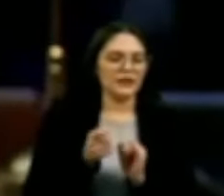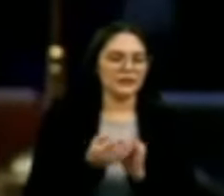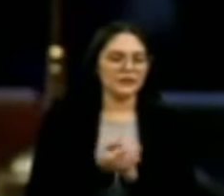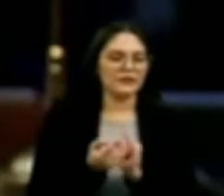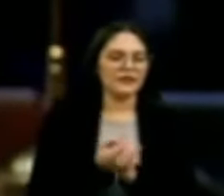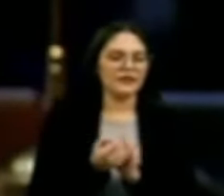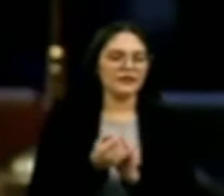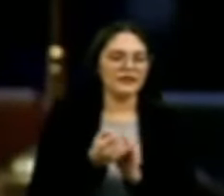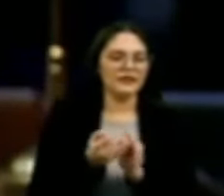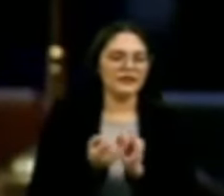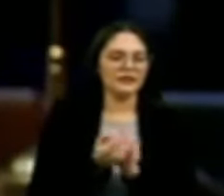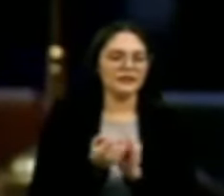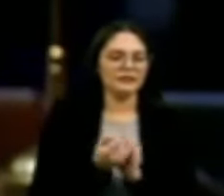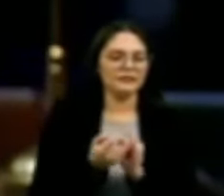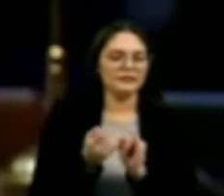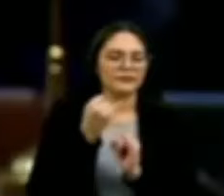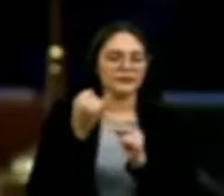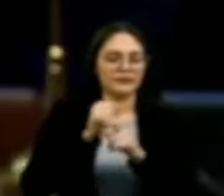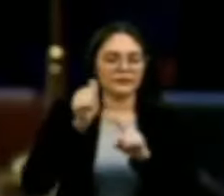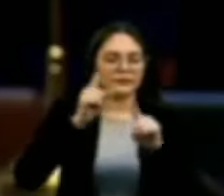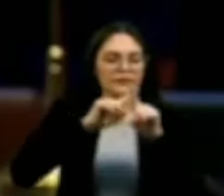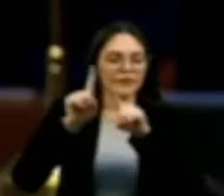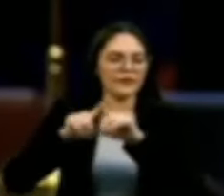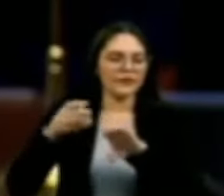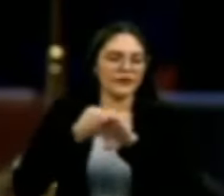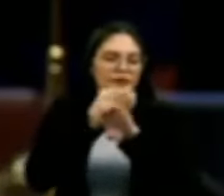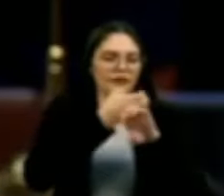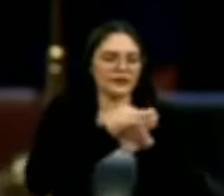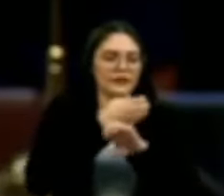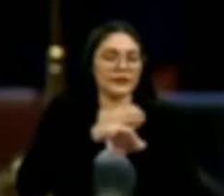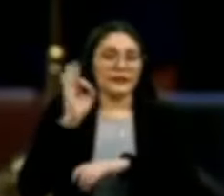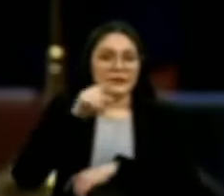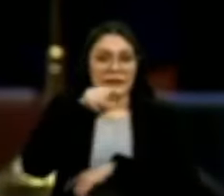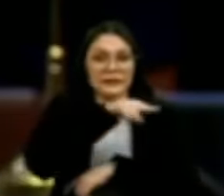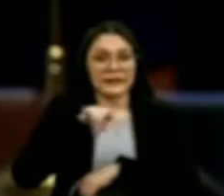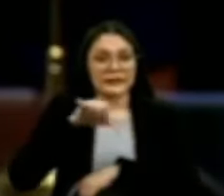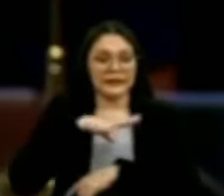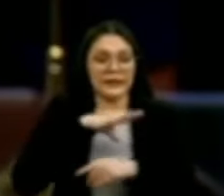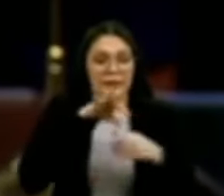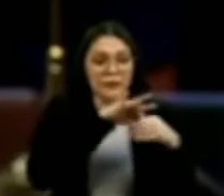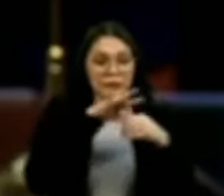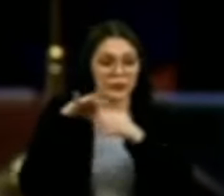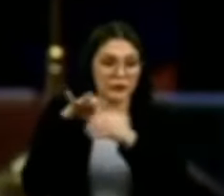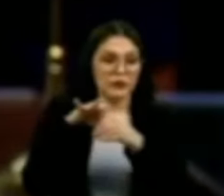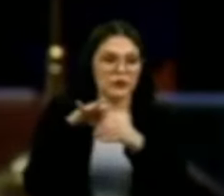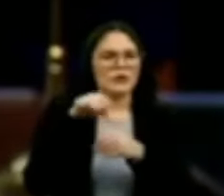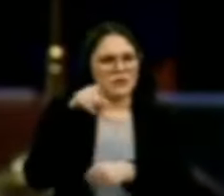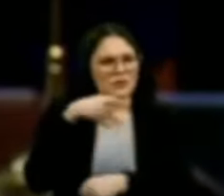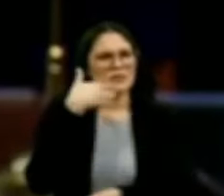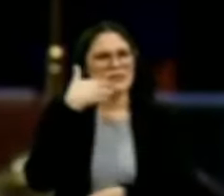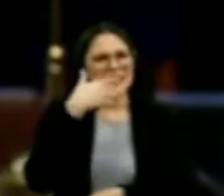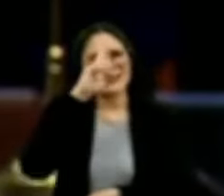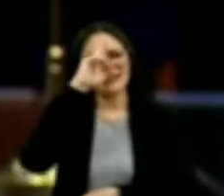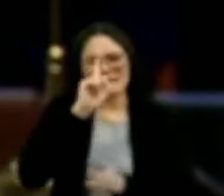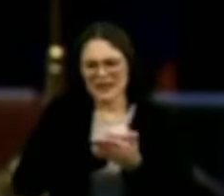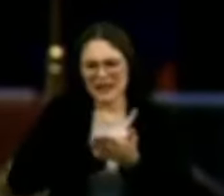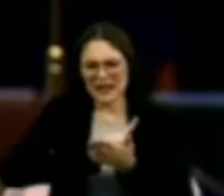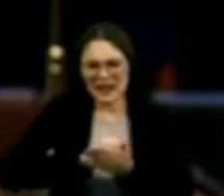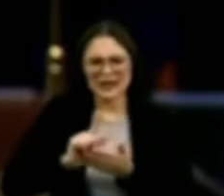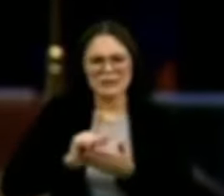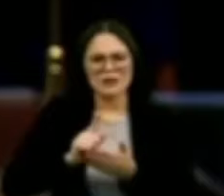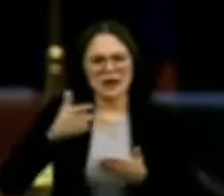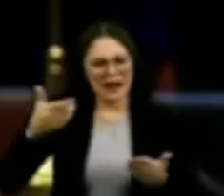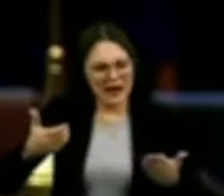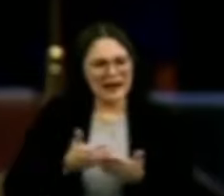fiscalías de los estados. Si tienen los votos, ganen a la buena, pero así